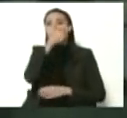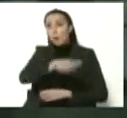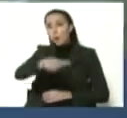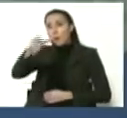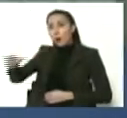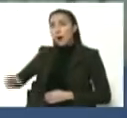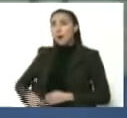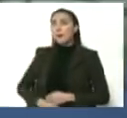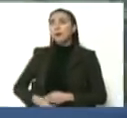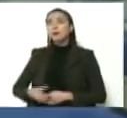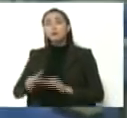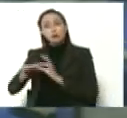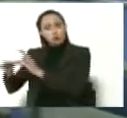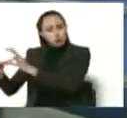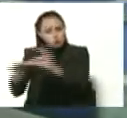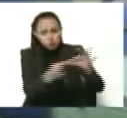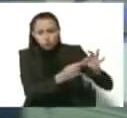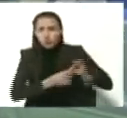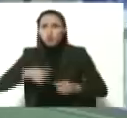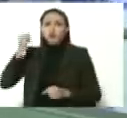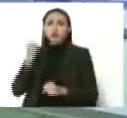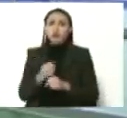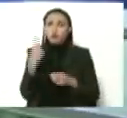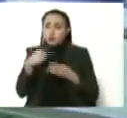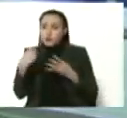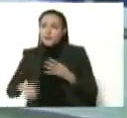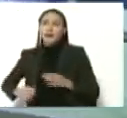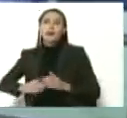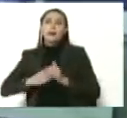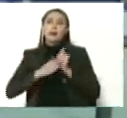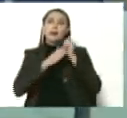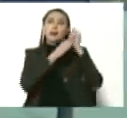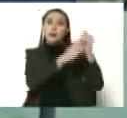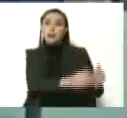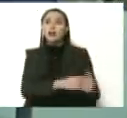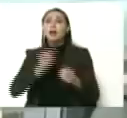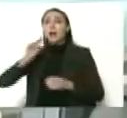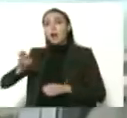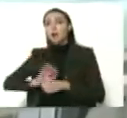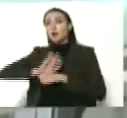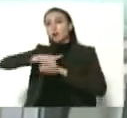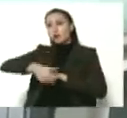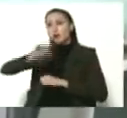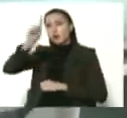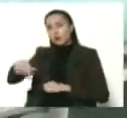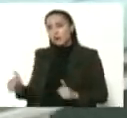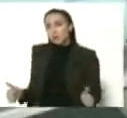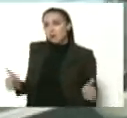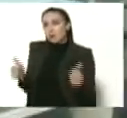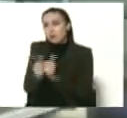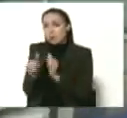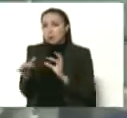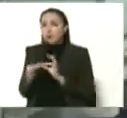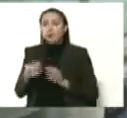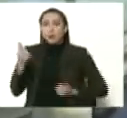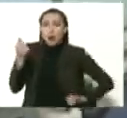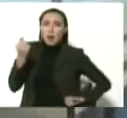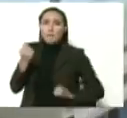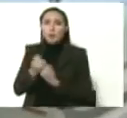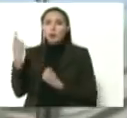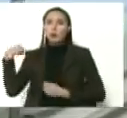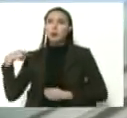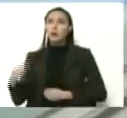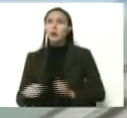articulada perfectamente con el gobierno regional, nuestro gobernador Héctor Rodríguez, el gobierno nacional, para poder llevar a cabo este resultado que hoy le